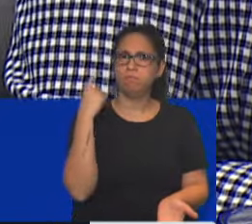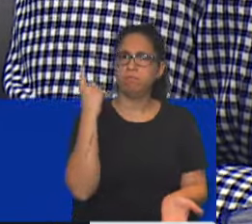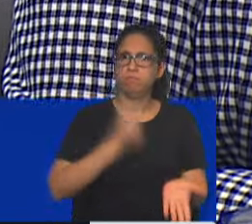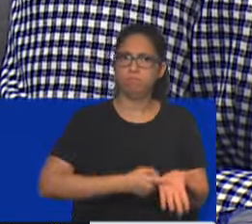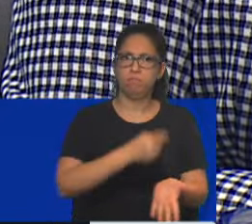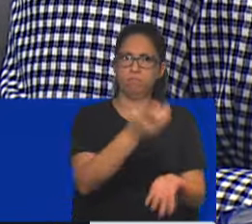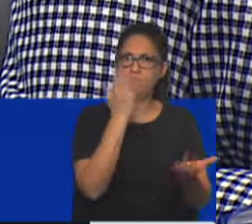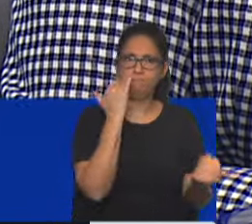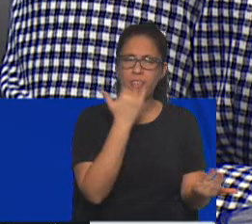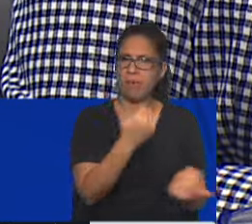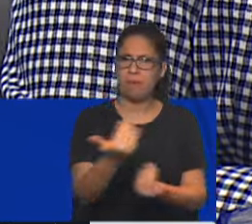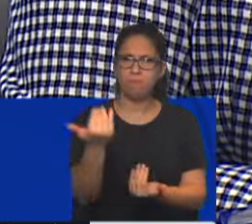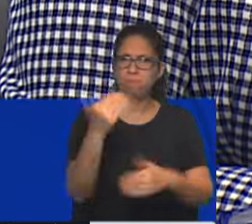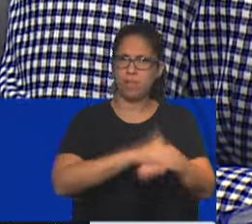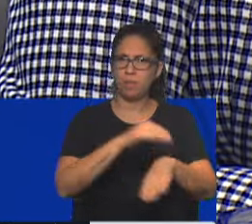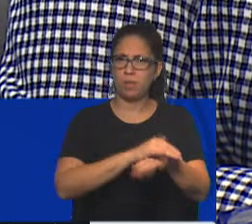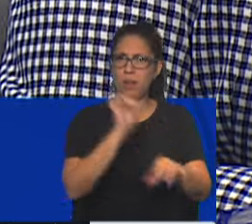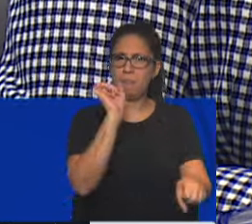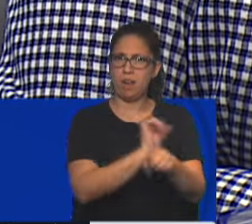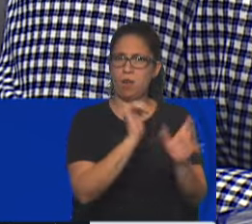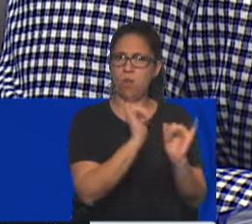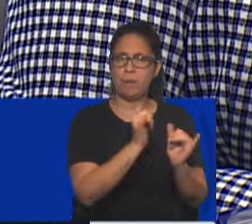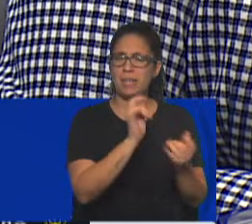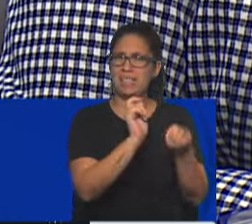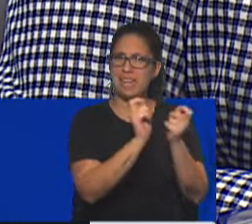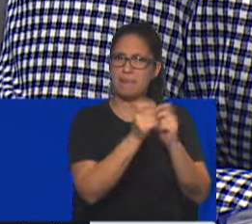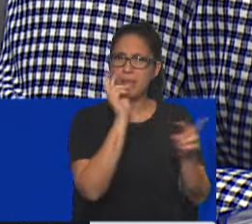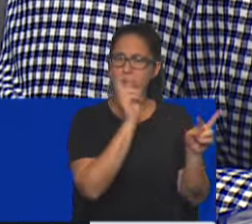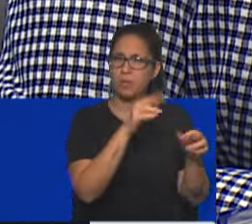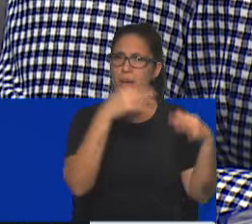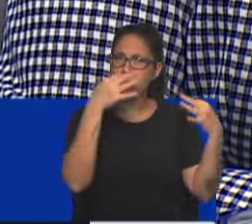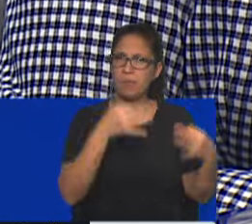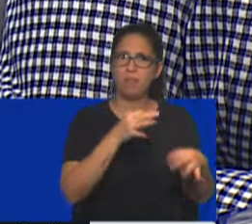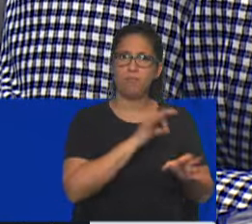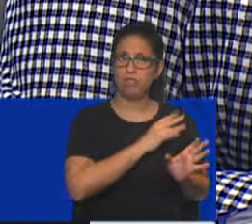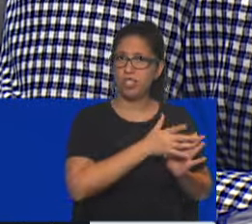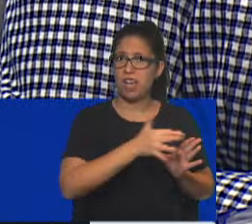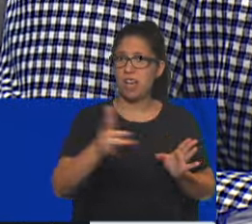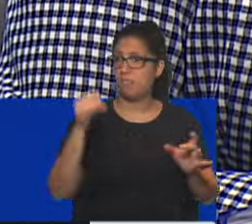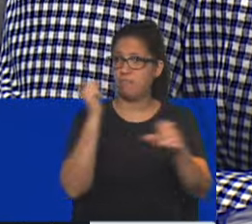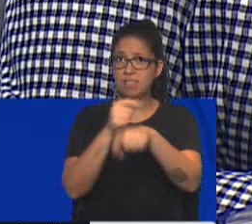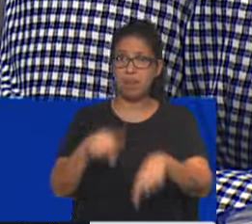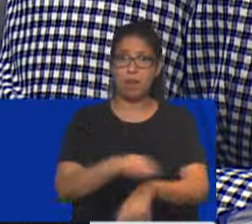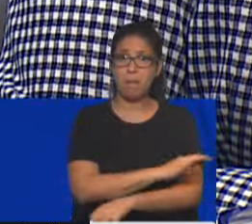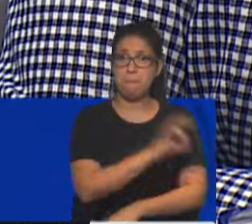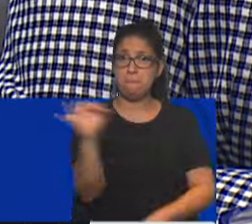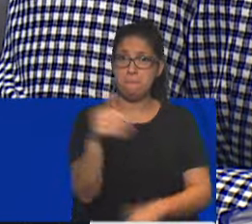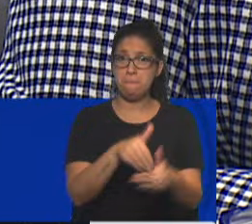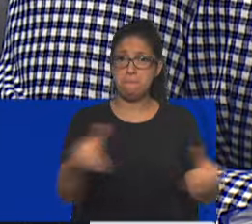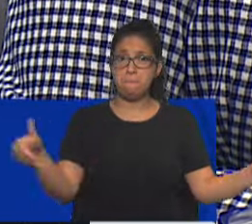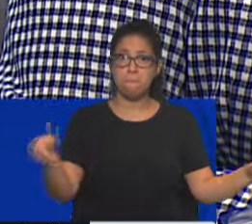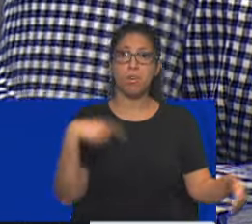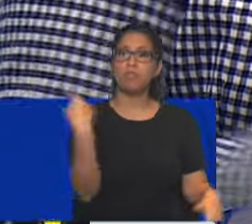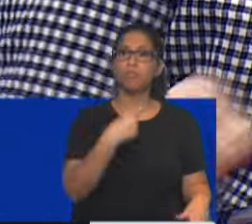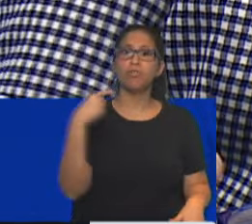sistema judicial de responsabilidad penal juvenil. Transcurrieron muchísimos años y nada se hizo. Venimos a